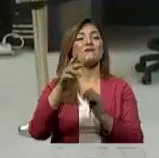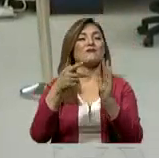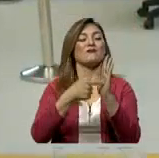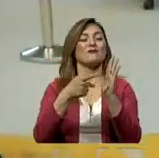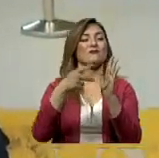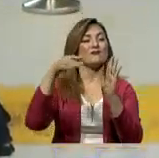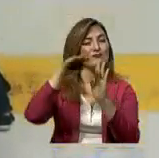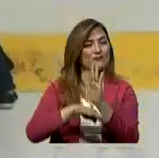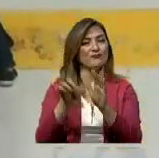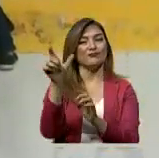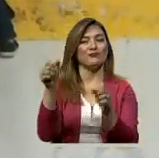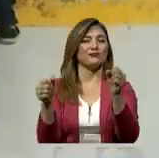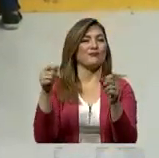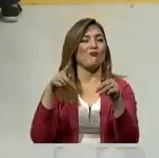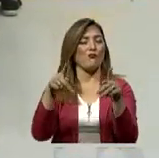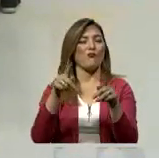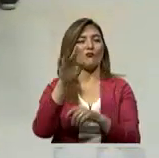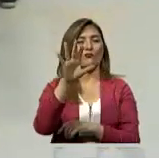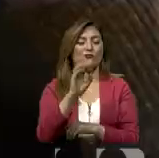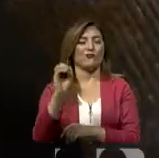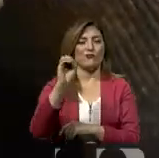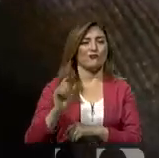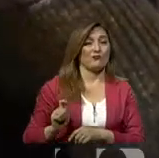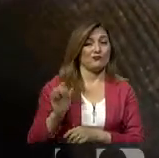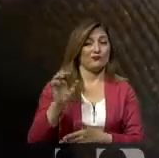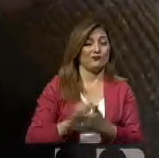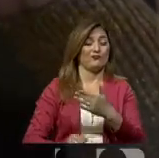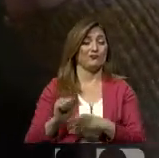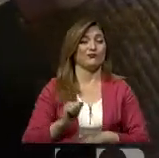a la licencia de conducir y el 5% de un salario